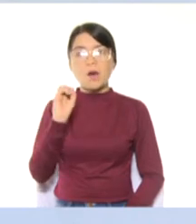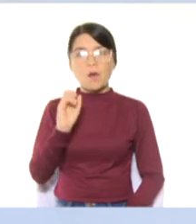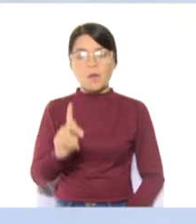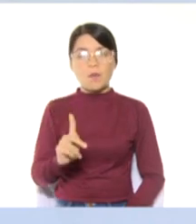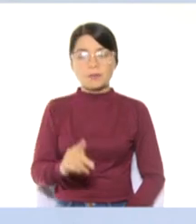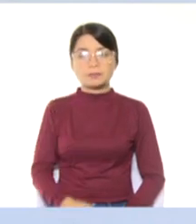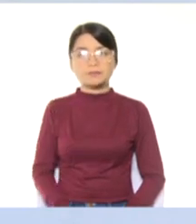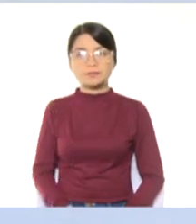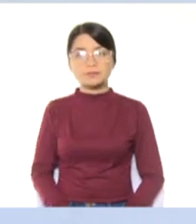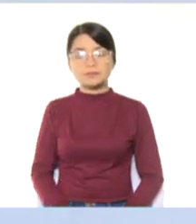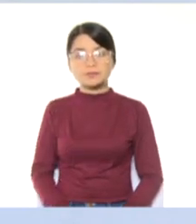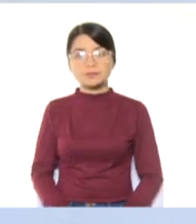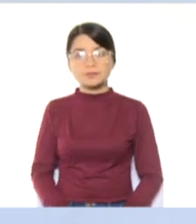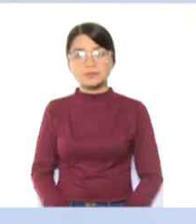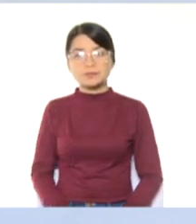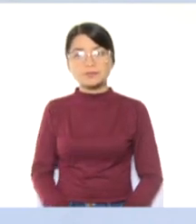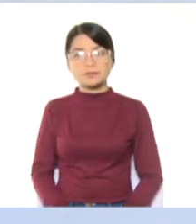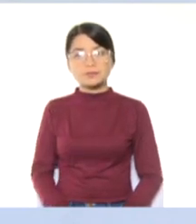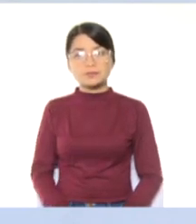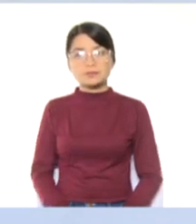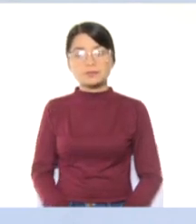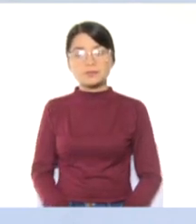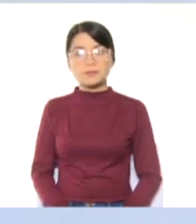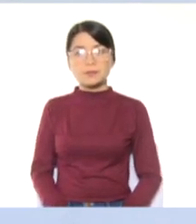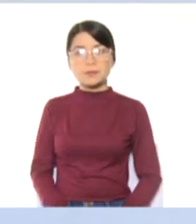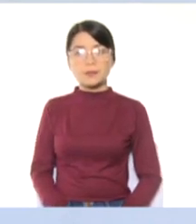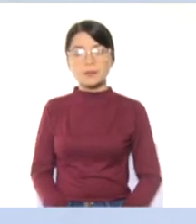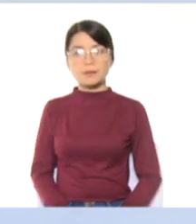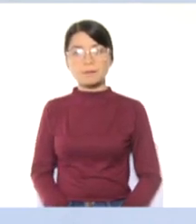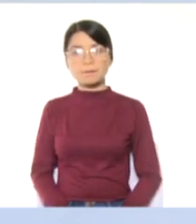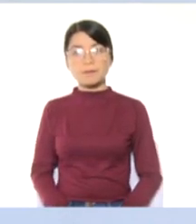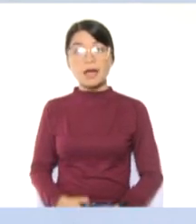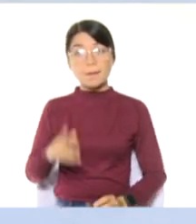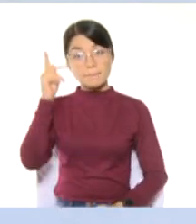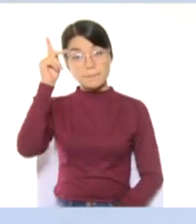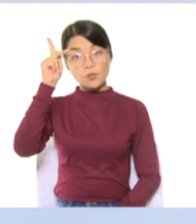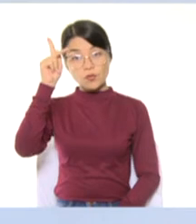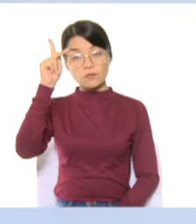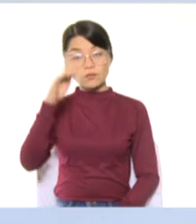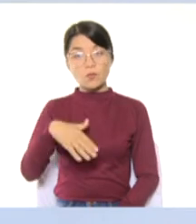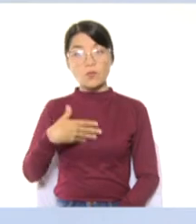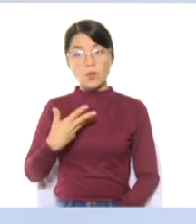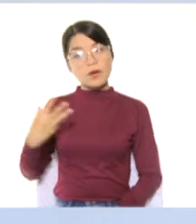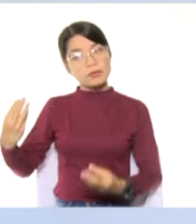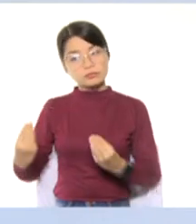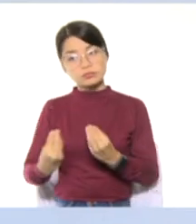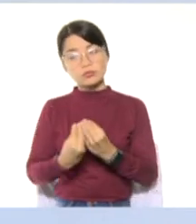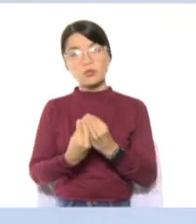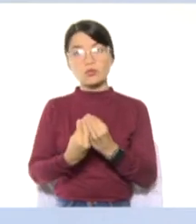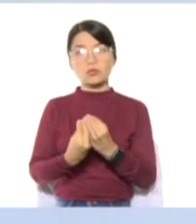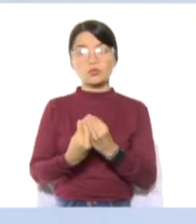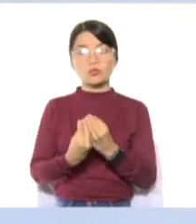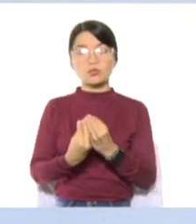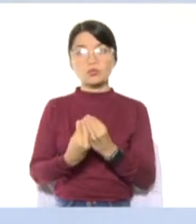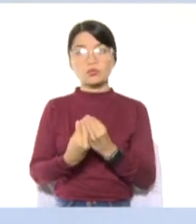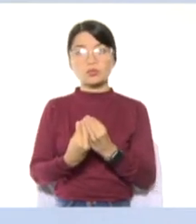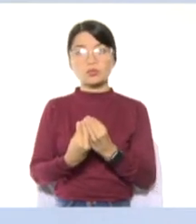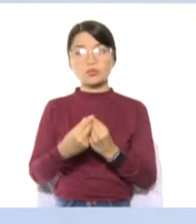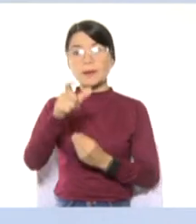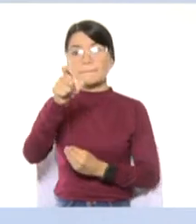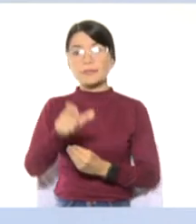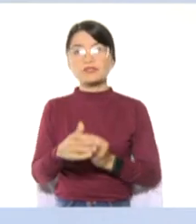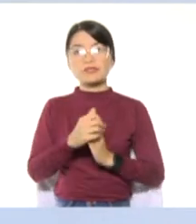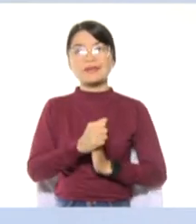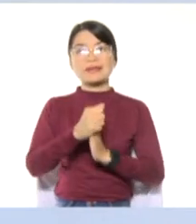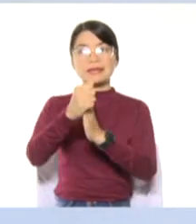puede acompañarse del CAIDB, que es un servicio de la modalidad que atiende a la población con deficiencias visuales, pero también de la unidad